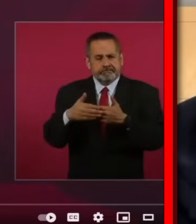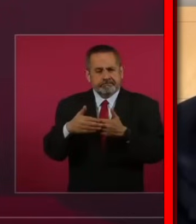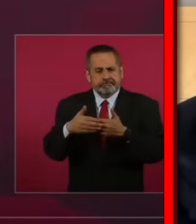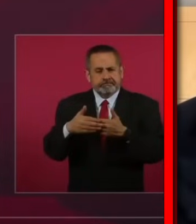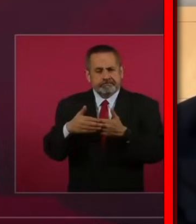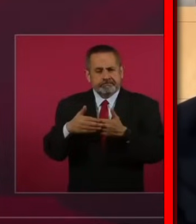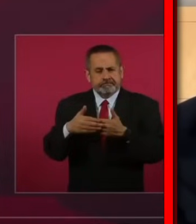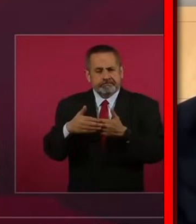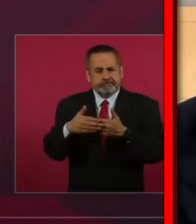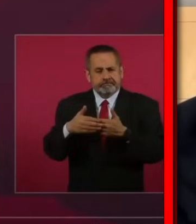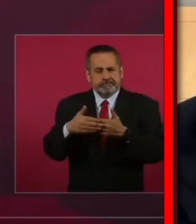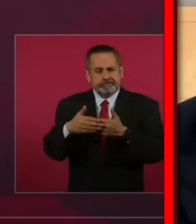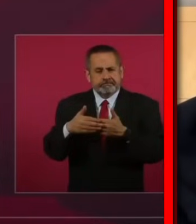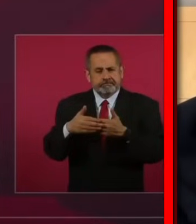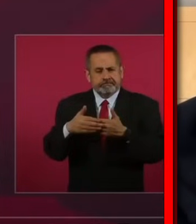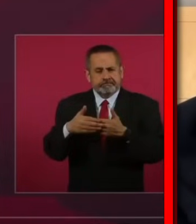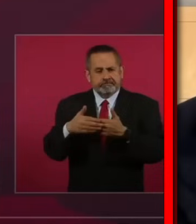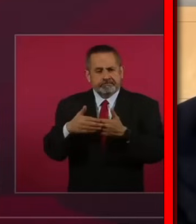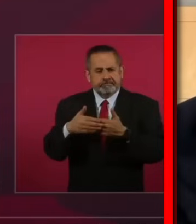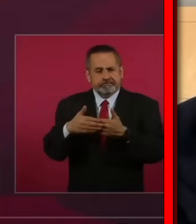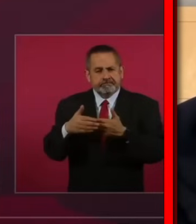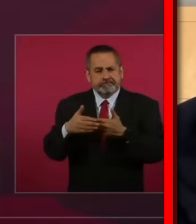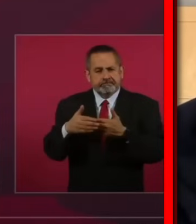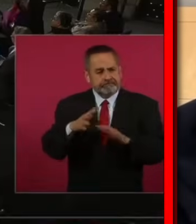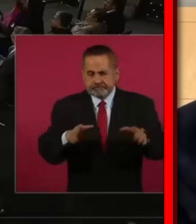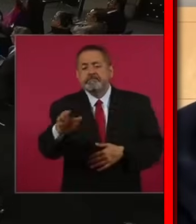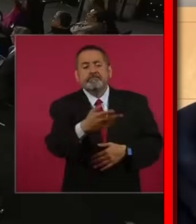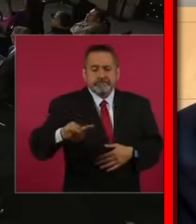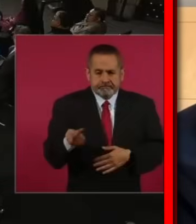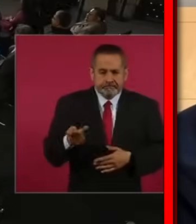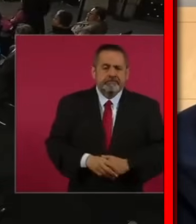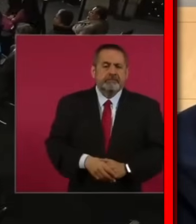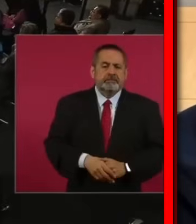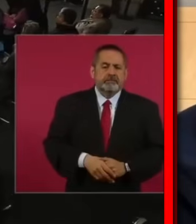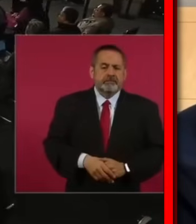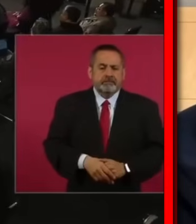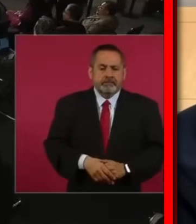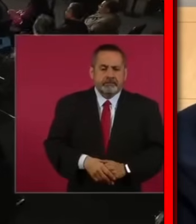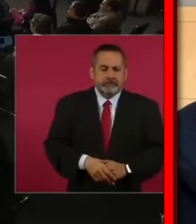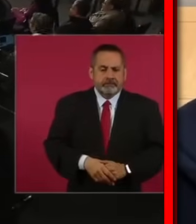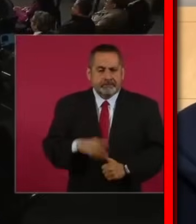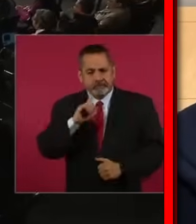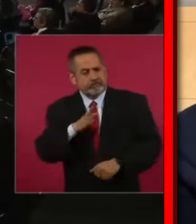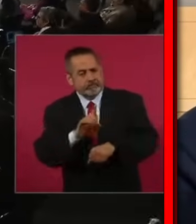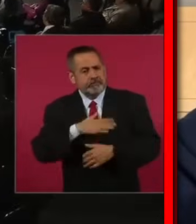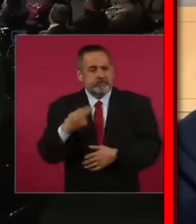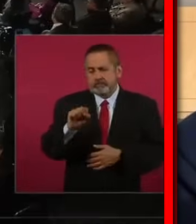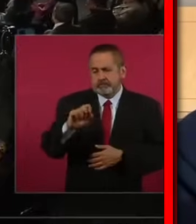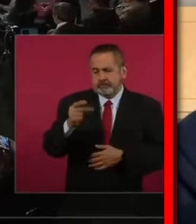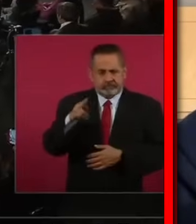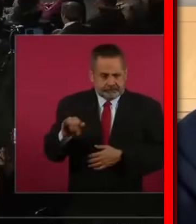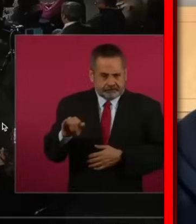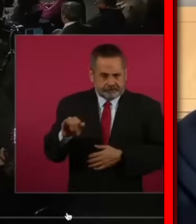empezaron a divulgar vamos a escuchar al Presidente buenos días presidente Stefan Palacios de la